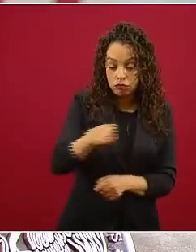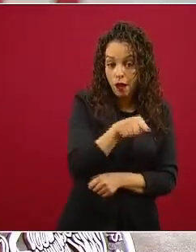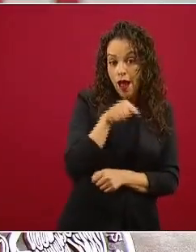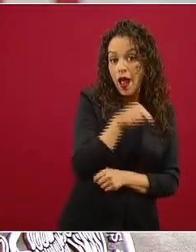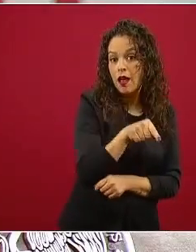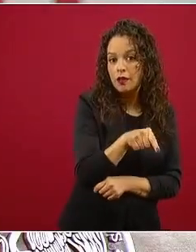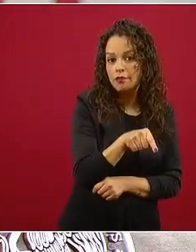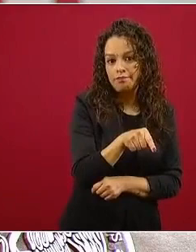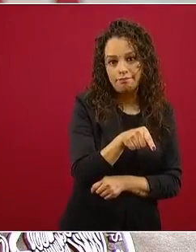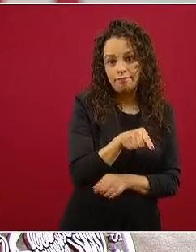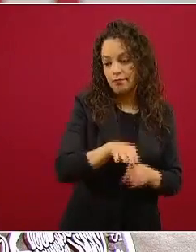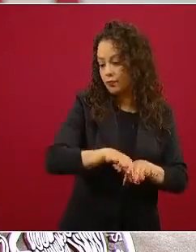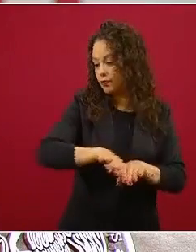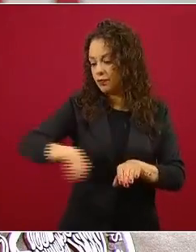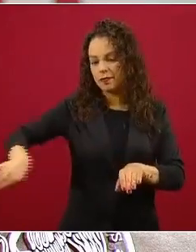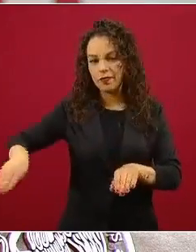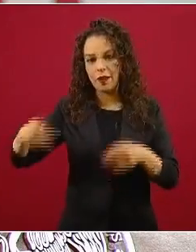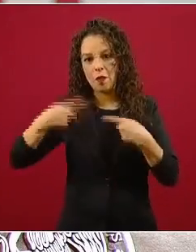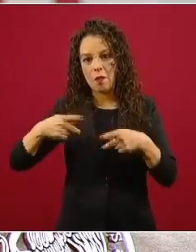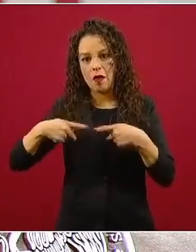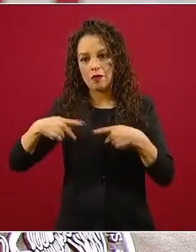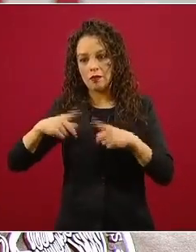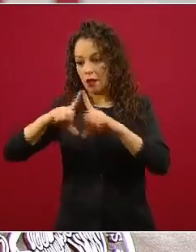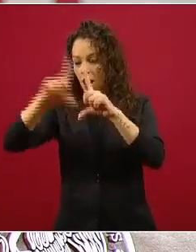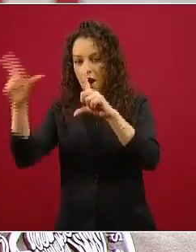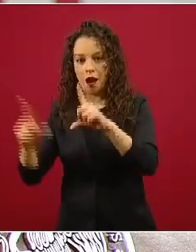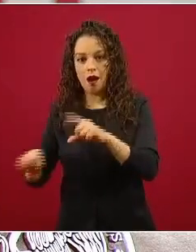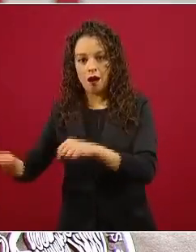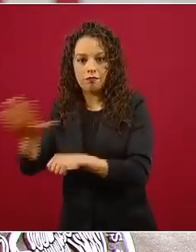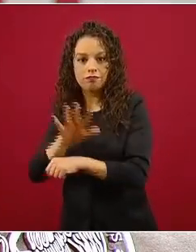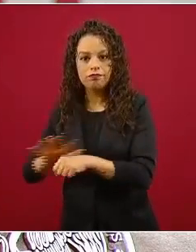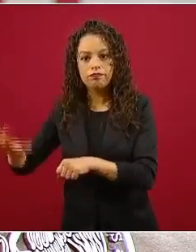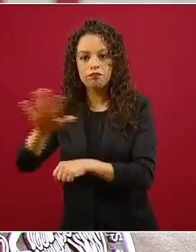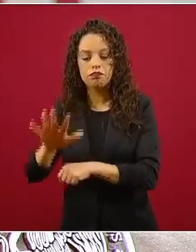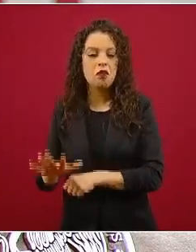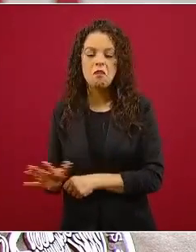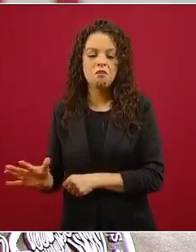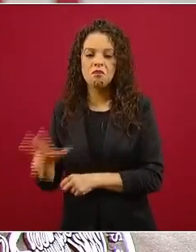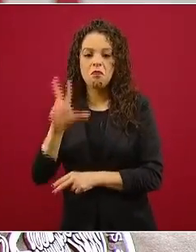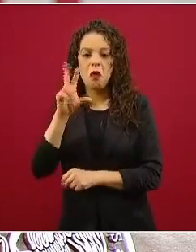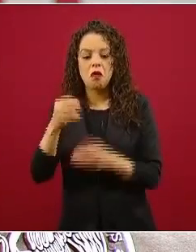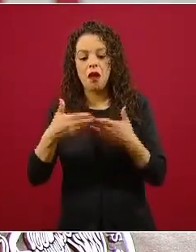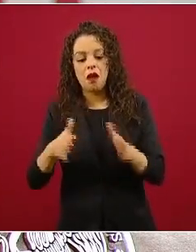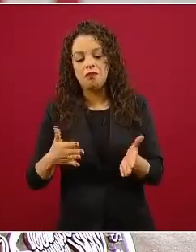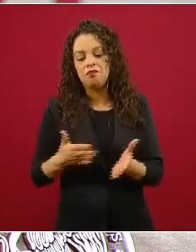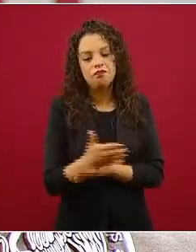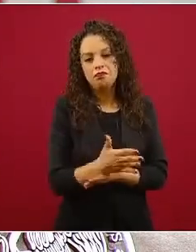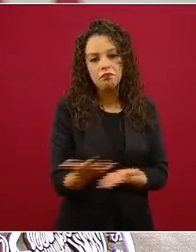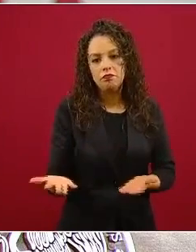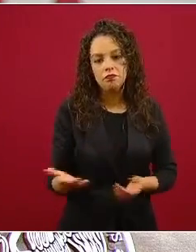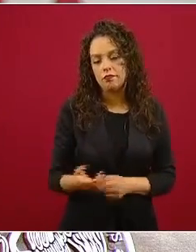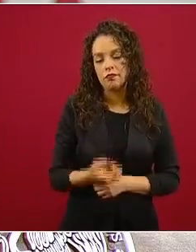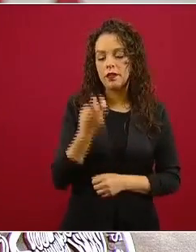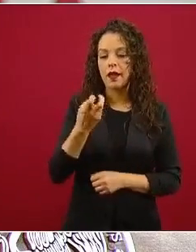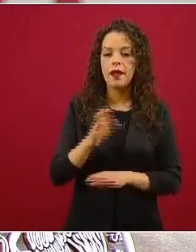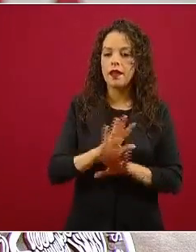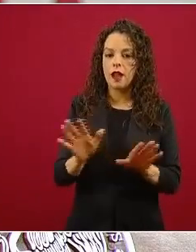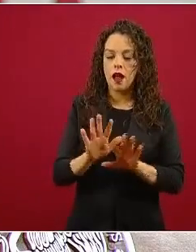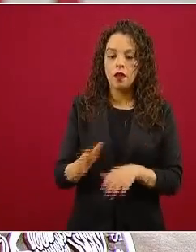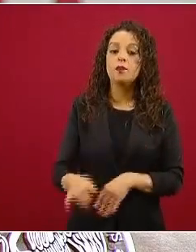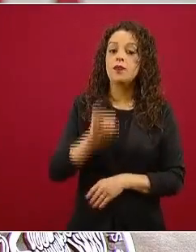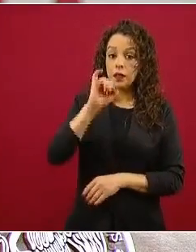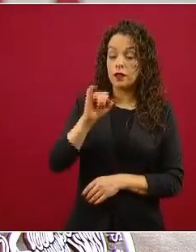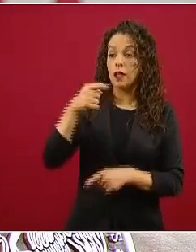El pueblo no tenía acceso. Entonces, sí vamos a presentar las denuncias, se están elaborando,